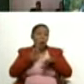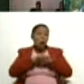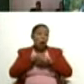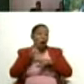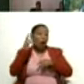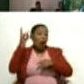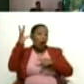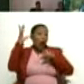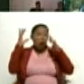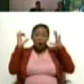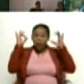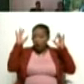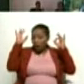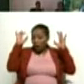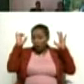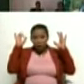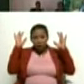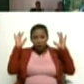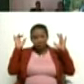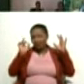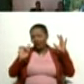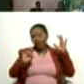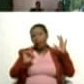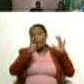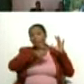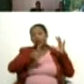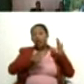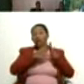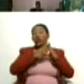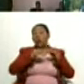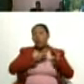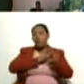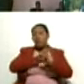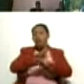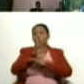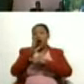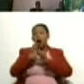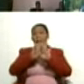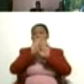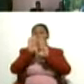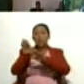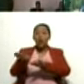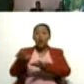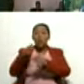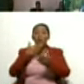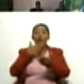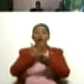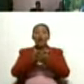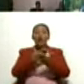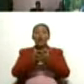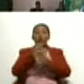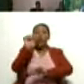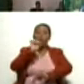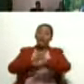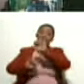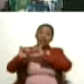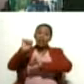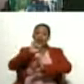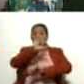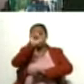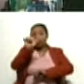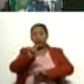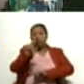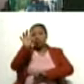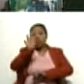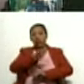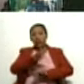por X o Y razón. Todos iremos a acompañar esta propuesta de referéndum que,